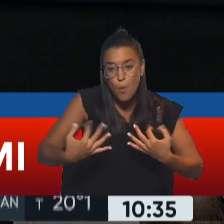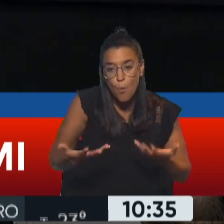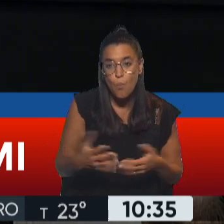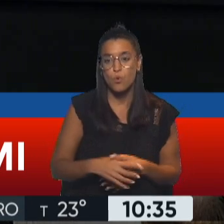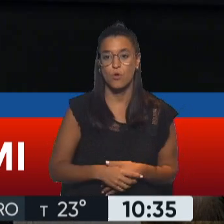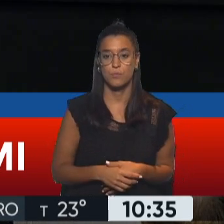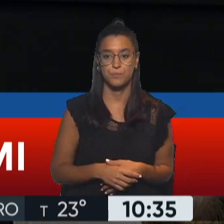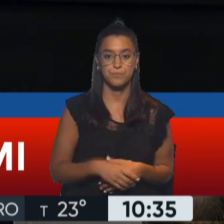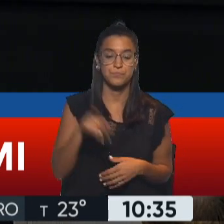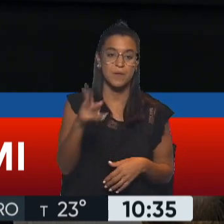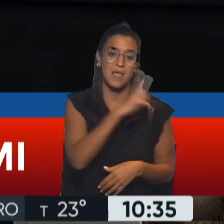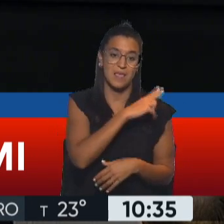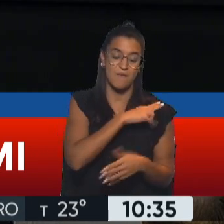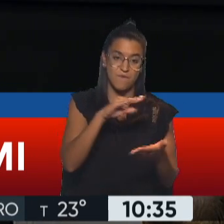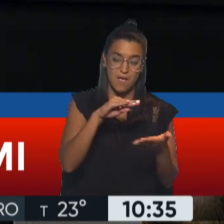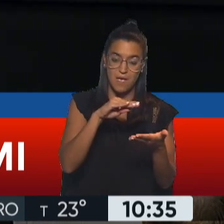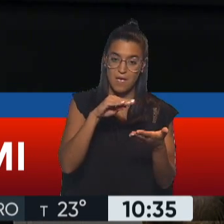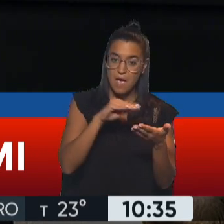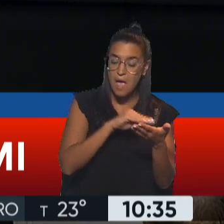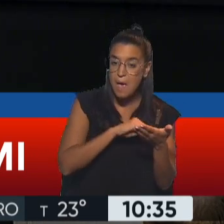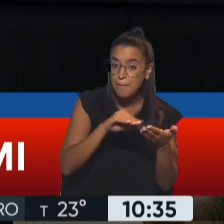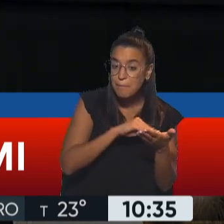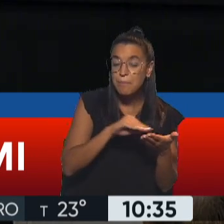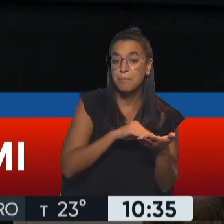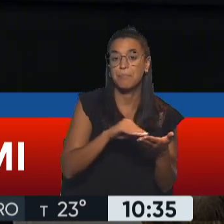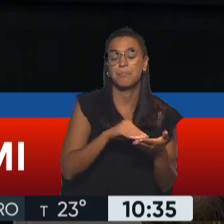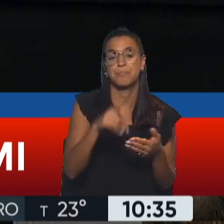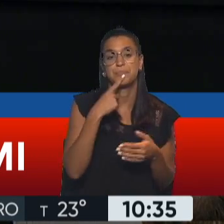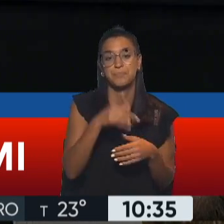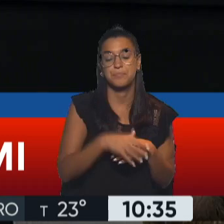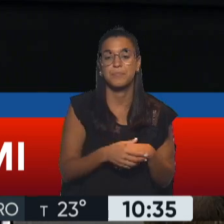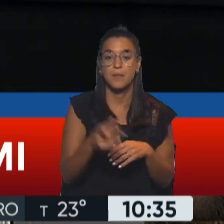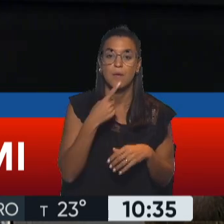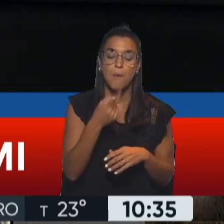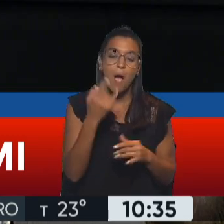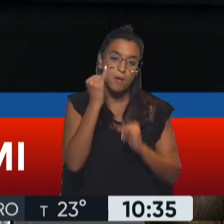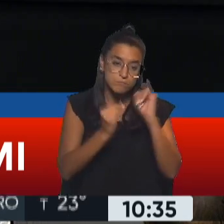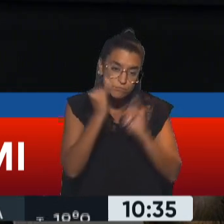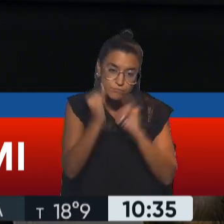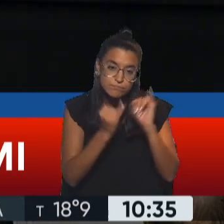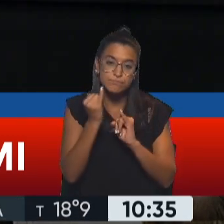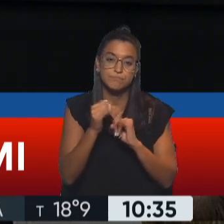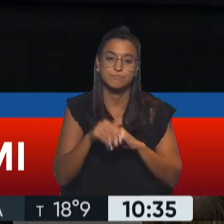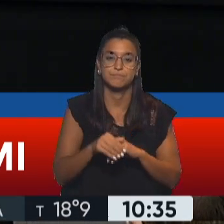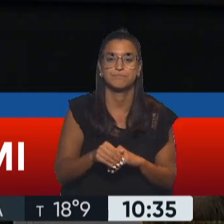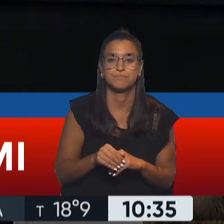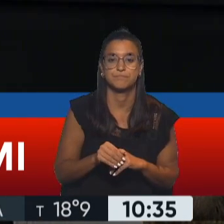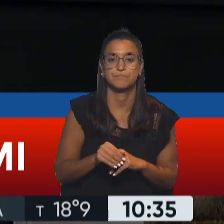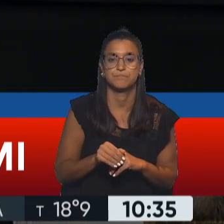Seguramente el señor jefe de gabinete va a hacer algún tipo de